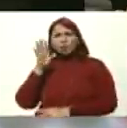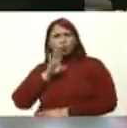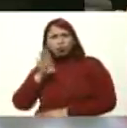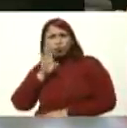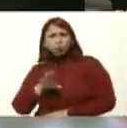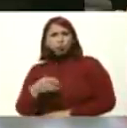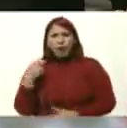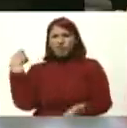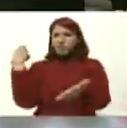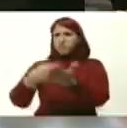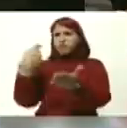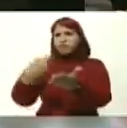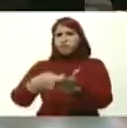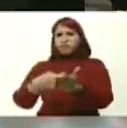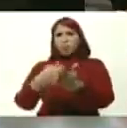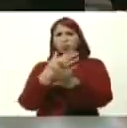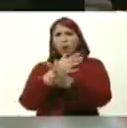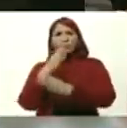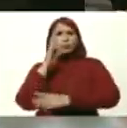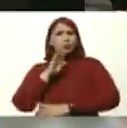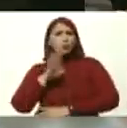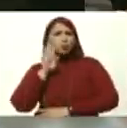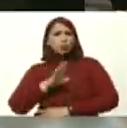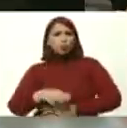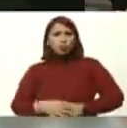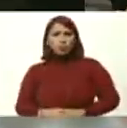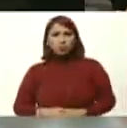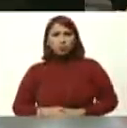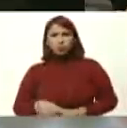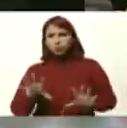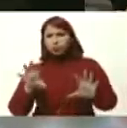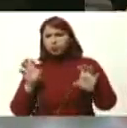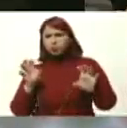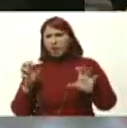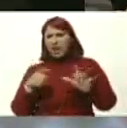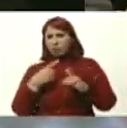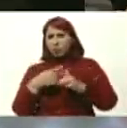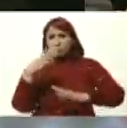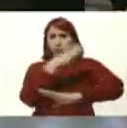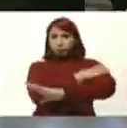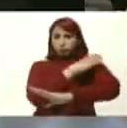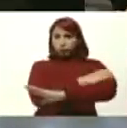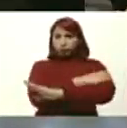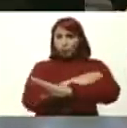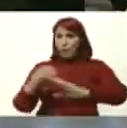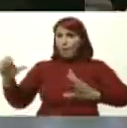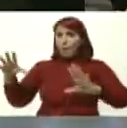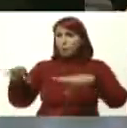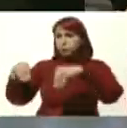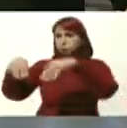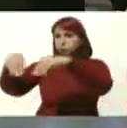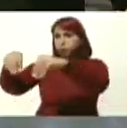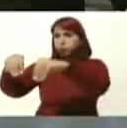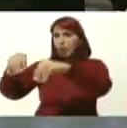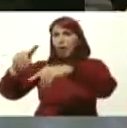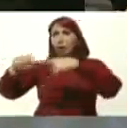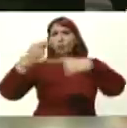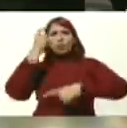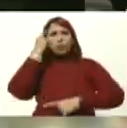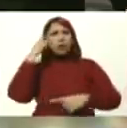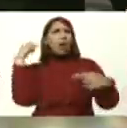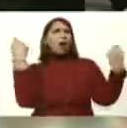apostar billetes para jugar sucio y dañar. Y entonces ellos sabotean el servicio y al otro día aparecen en campaña.